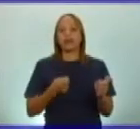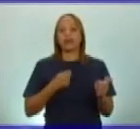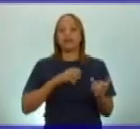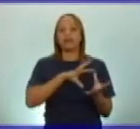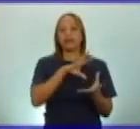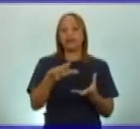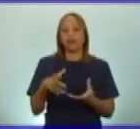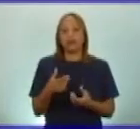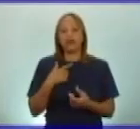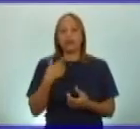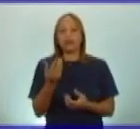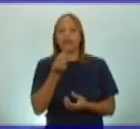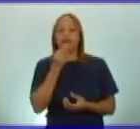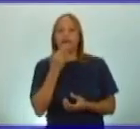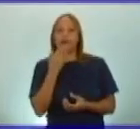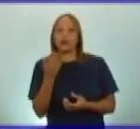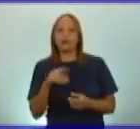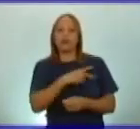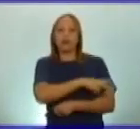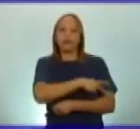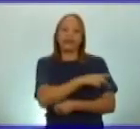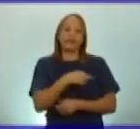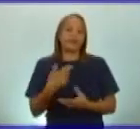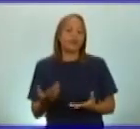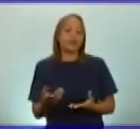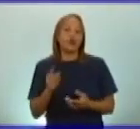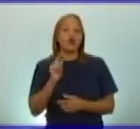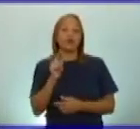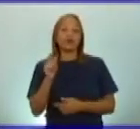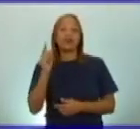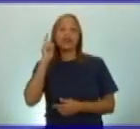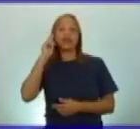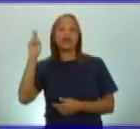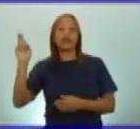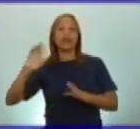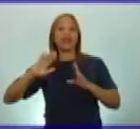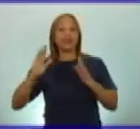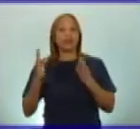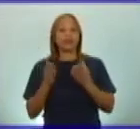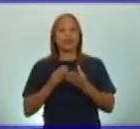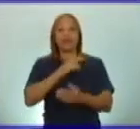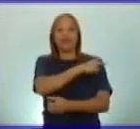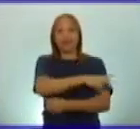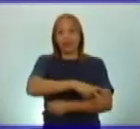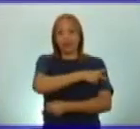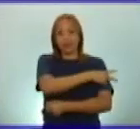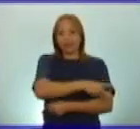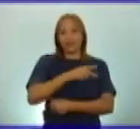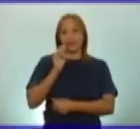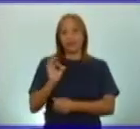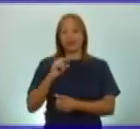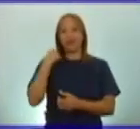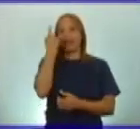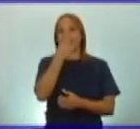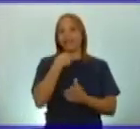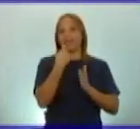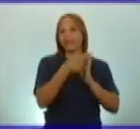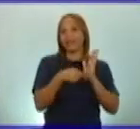muy importante porque además ustedes recordarán que en todos estos países una de las características fundamentales